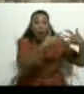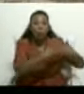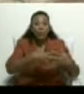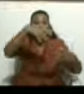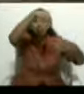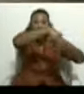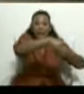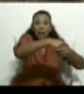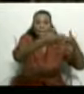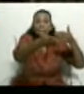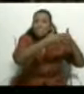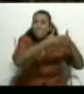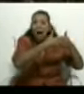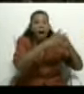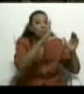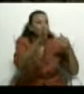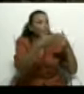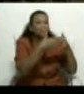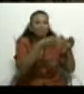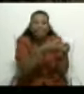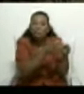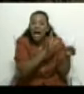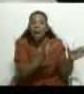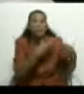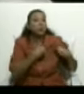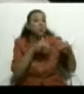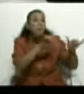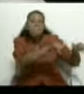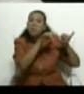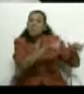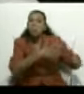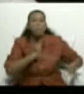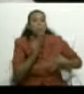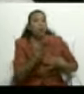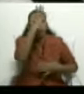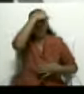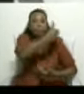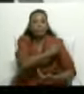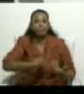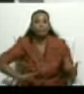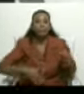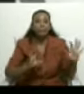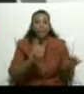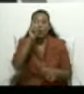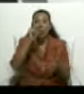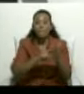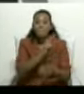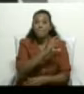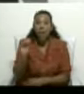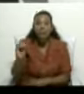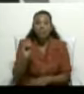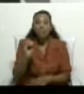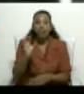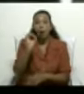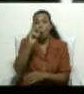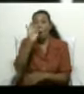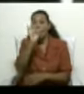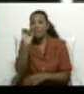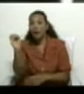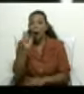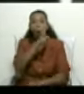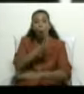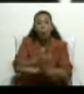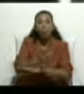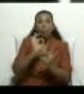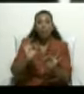Unidos quedan bloqueados y a disposición del gobierno de Donald Trump. En 2020, la OFAT, a través de la orden